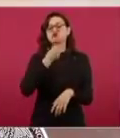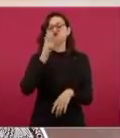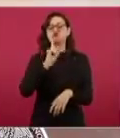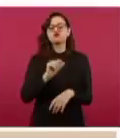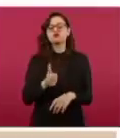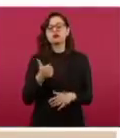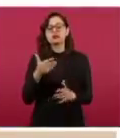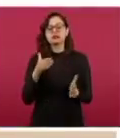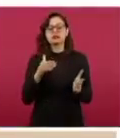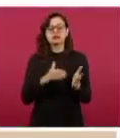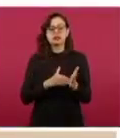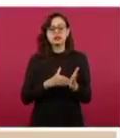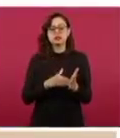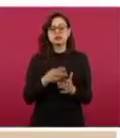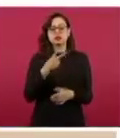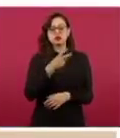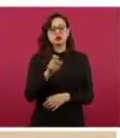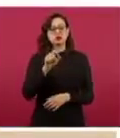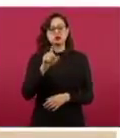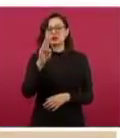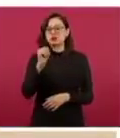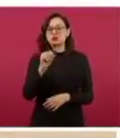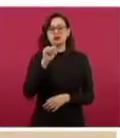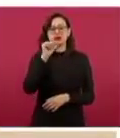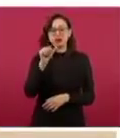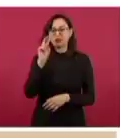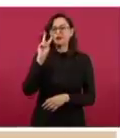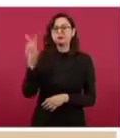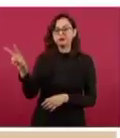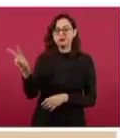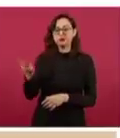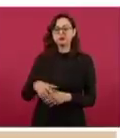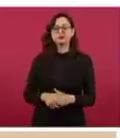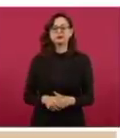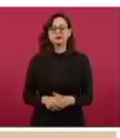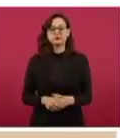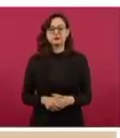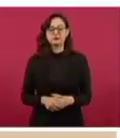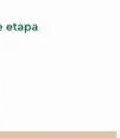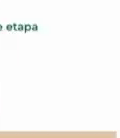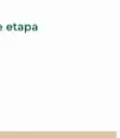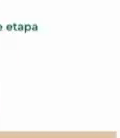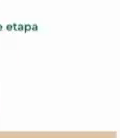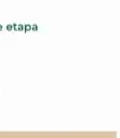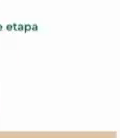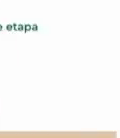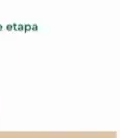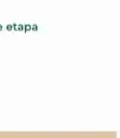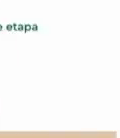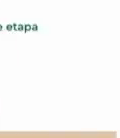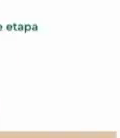6.229 no acudieron a la cita, el 57%.